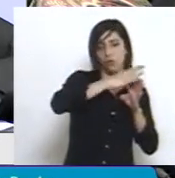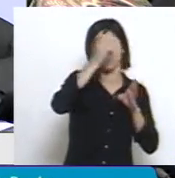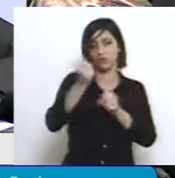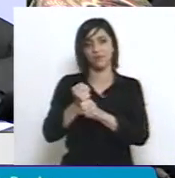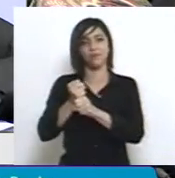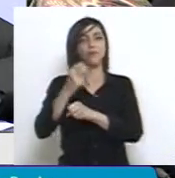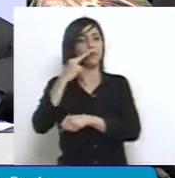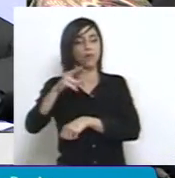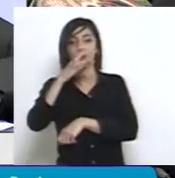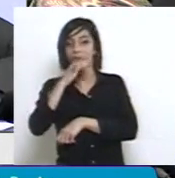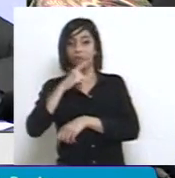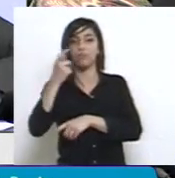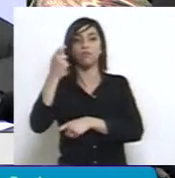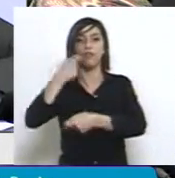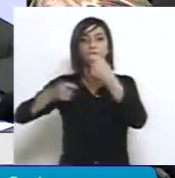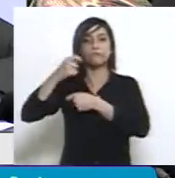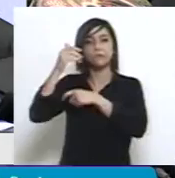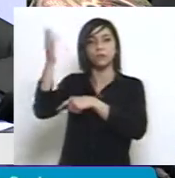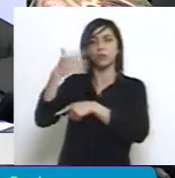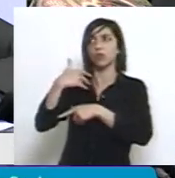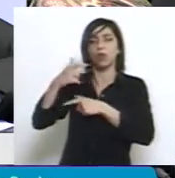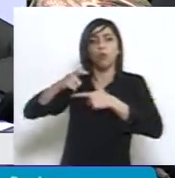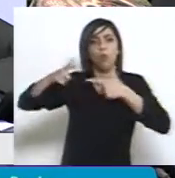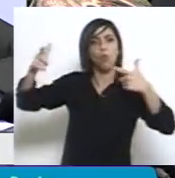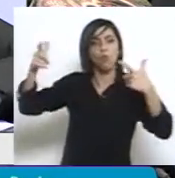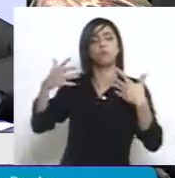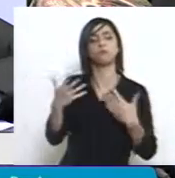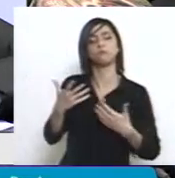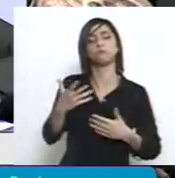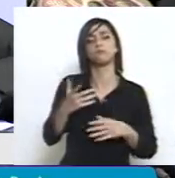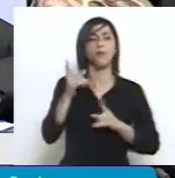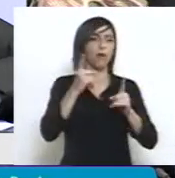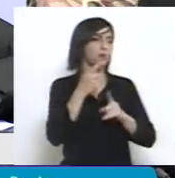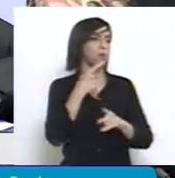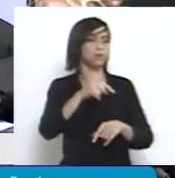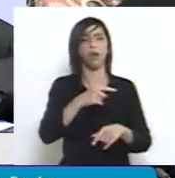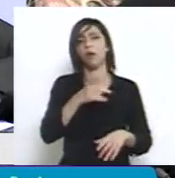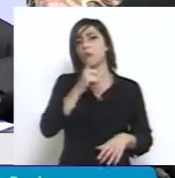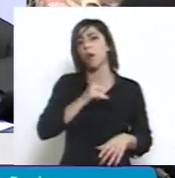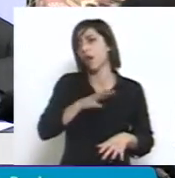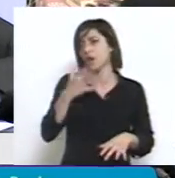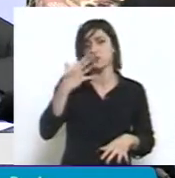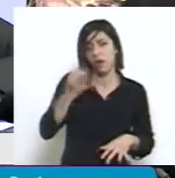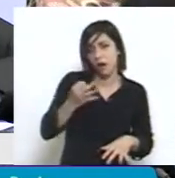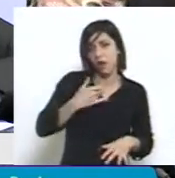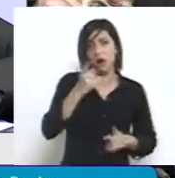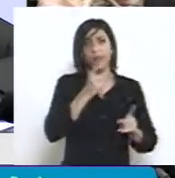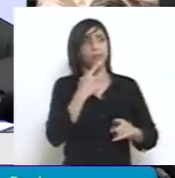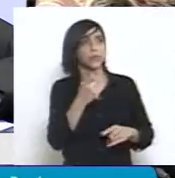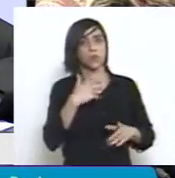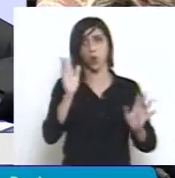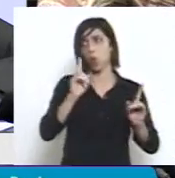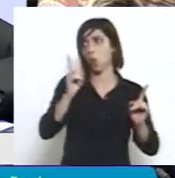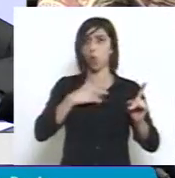2014. Que no es real, como se dijo acá, porque hemos escuchado hasta el hartazgo cuestiones que niegan